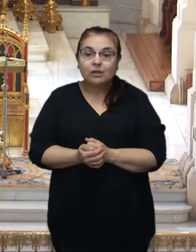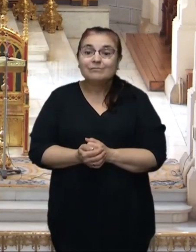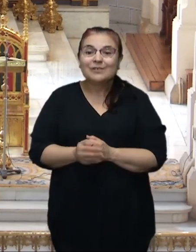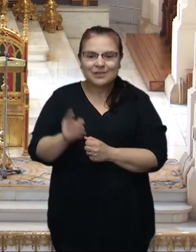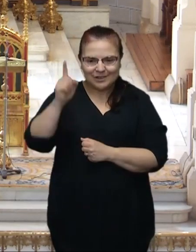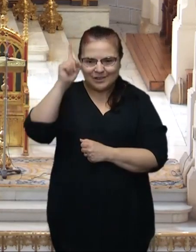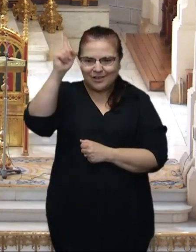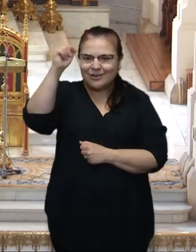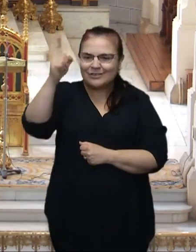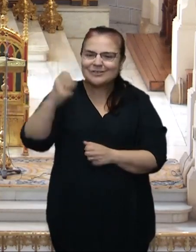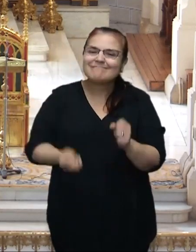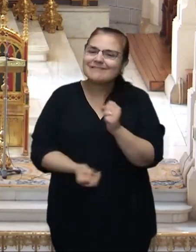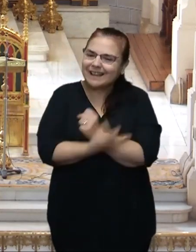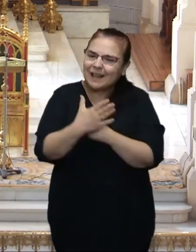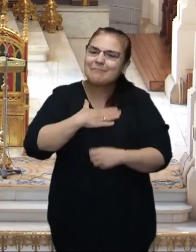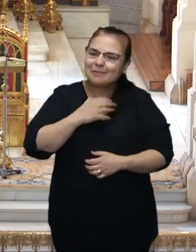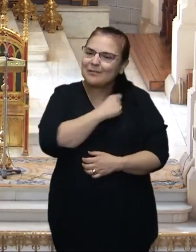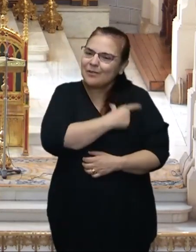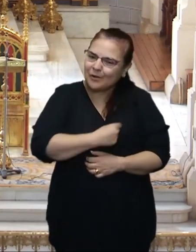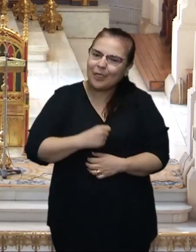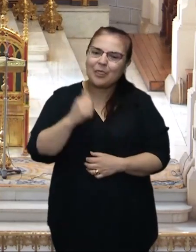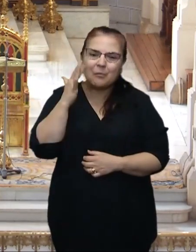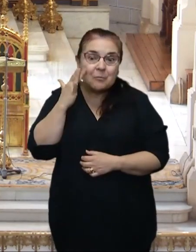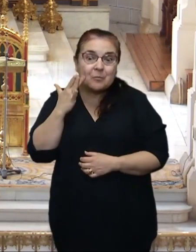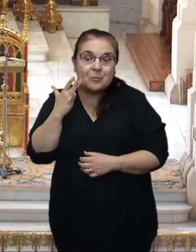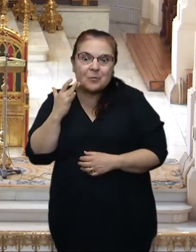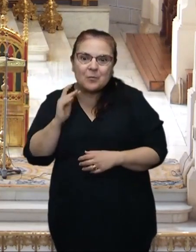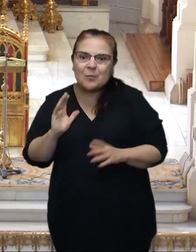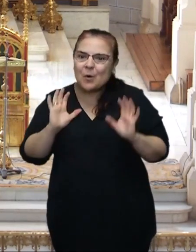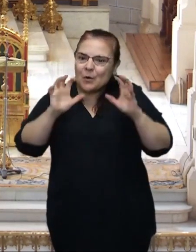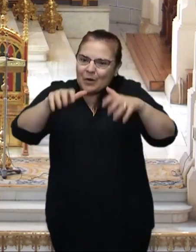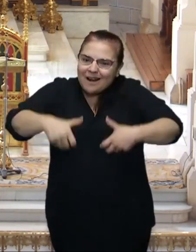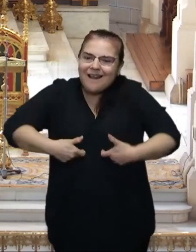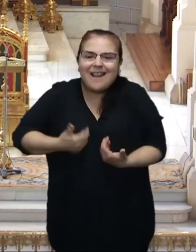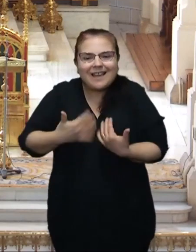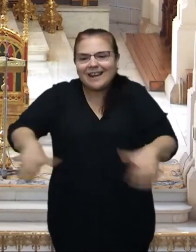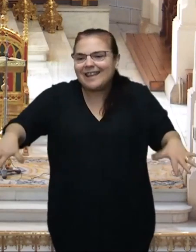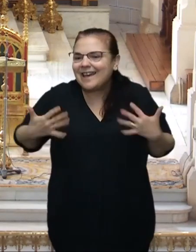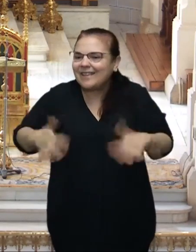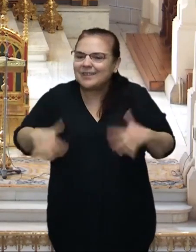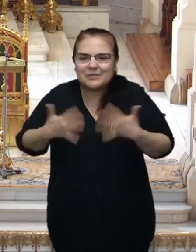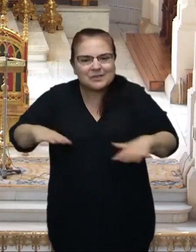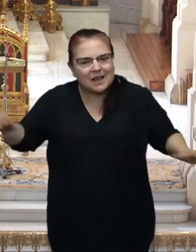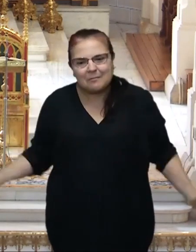Oh Dios, crea en mí un corazón puro y devuélveme la alegría de tu salvación.